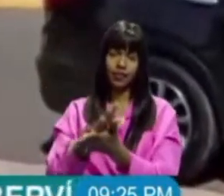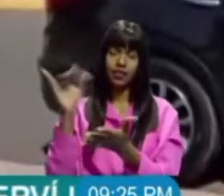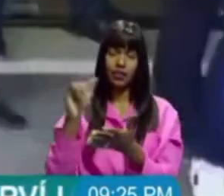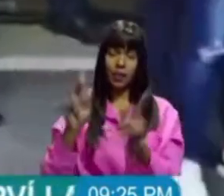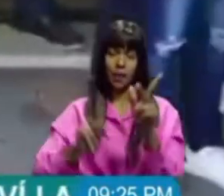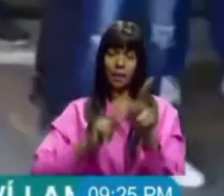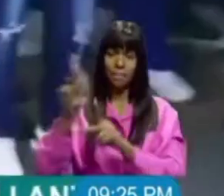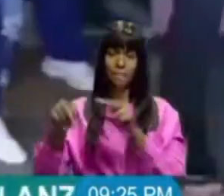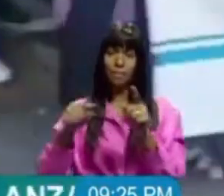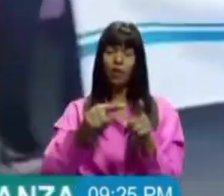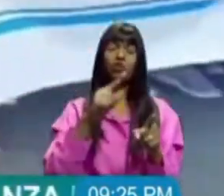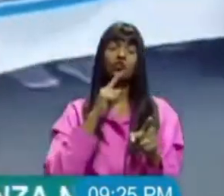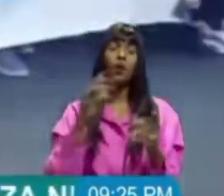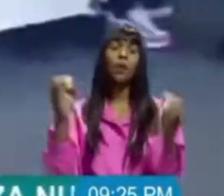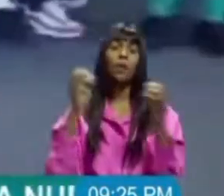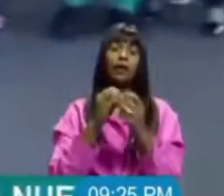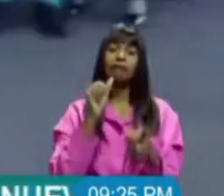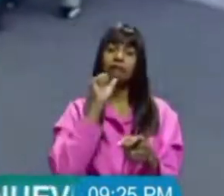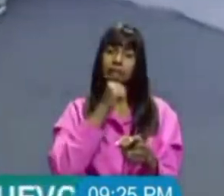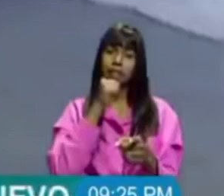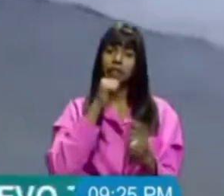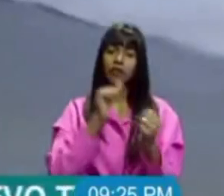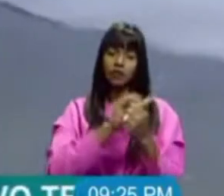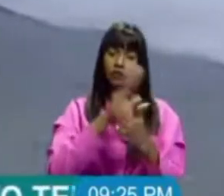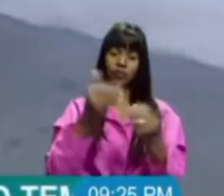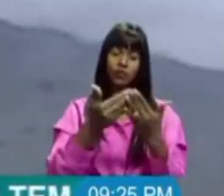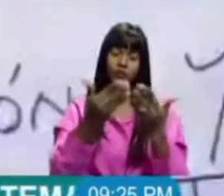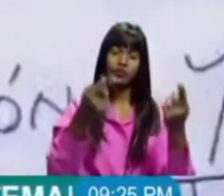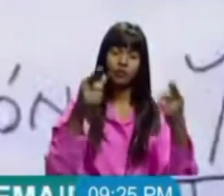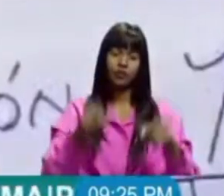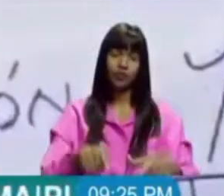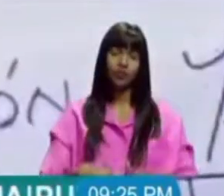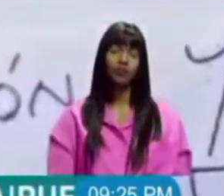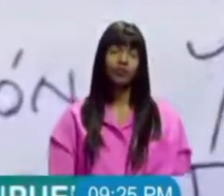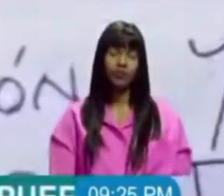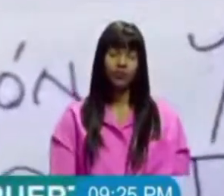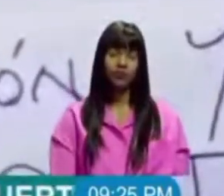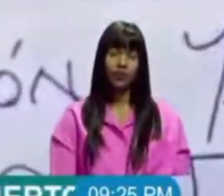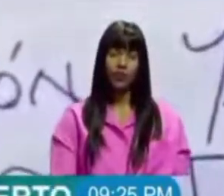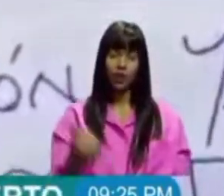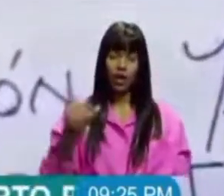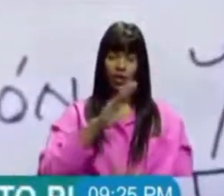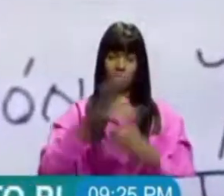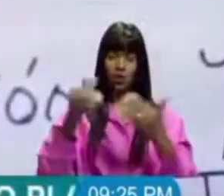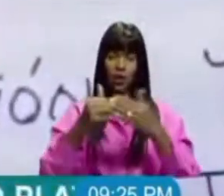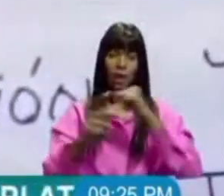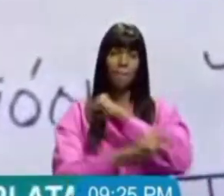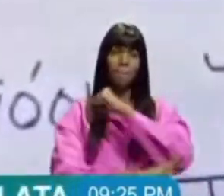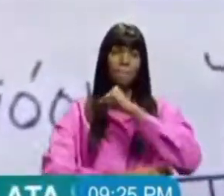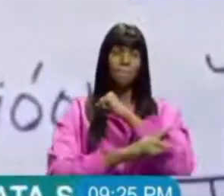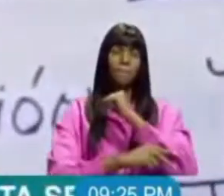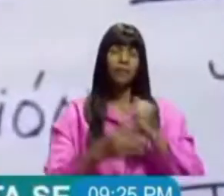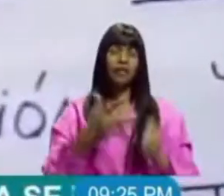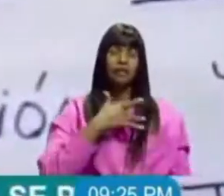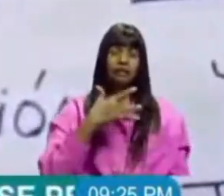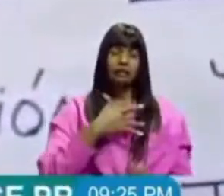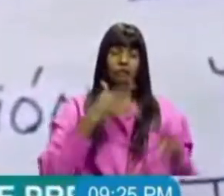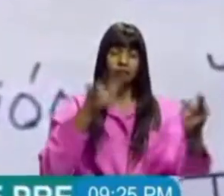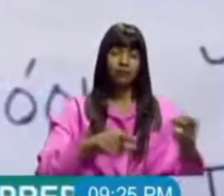los pacientes son los más afectados con todo este caso. Entienda el país entero que lo que están